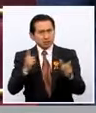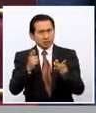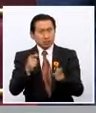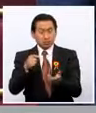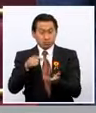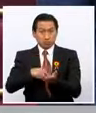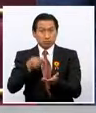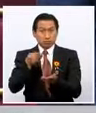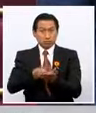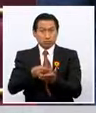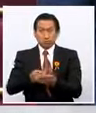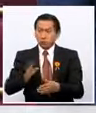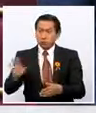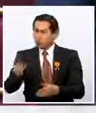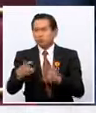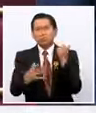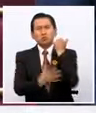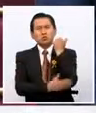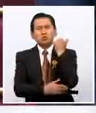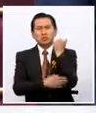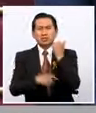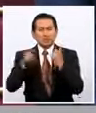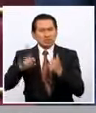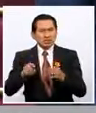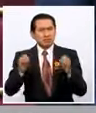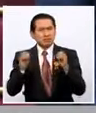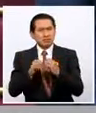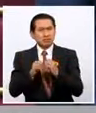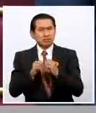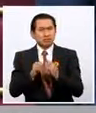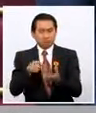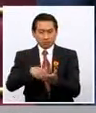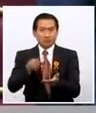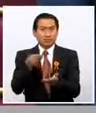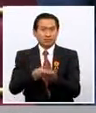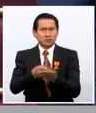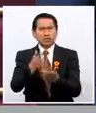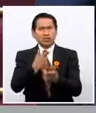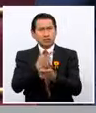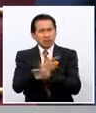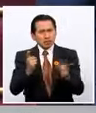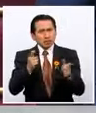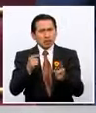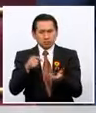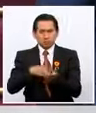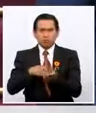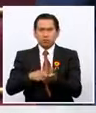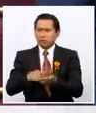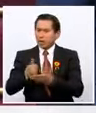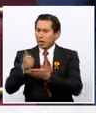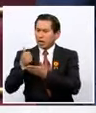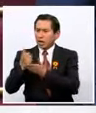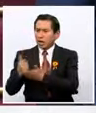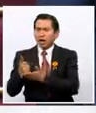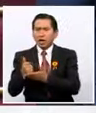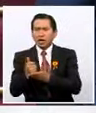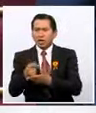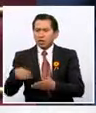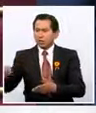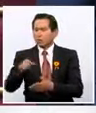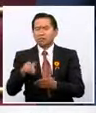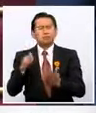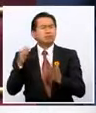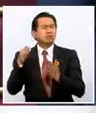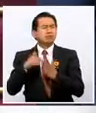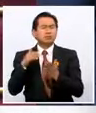para los más necesitados liberen este dinero que es para ayudar a millones